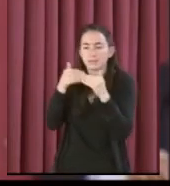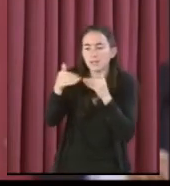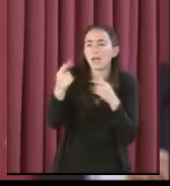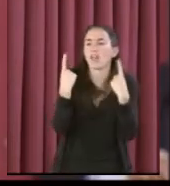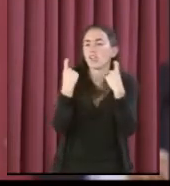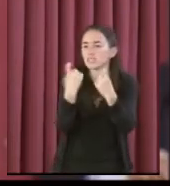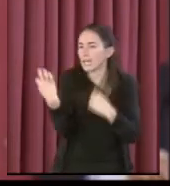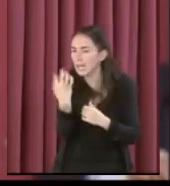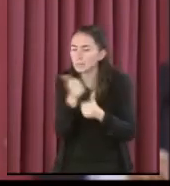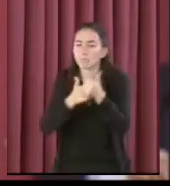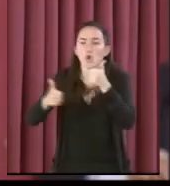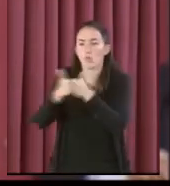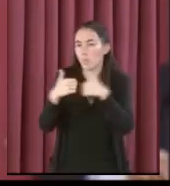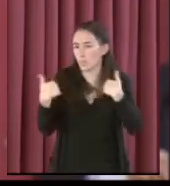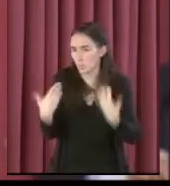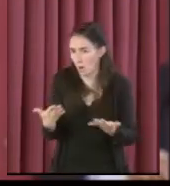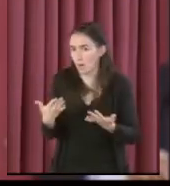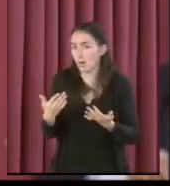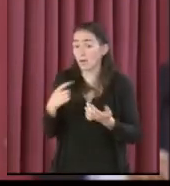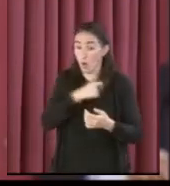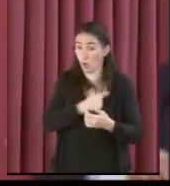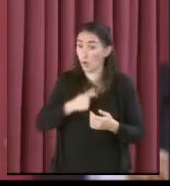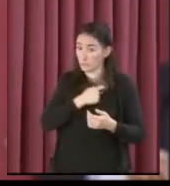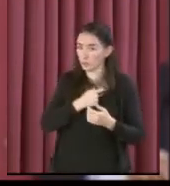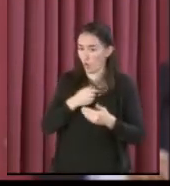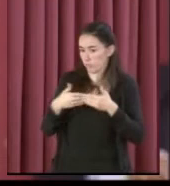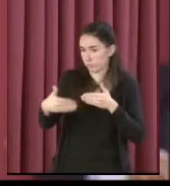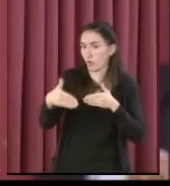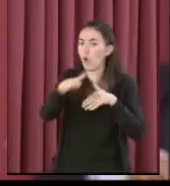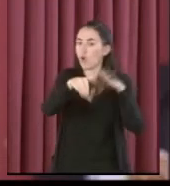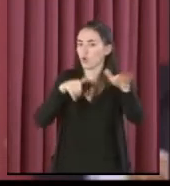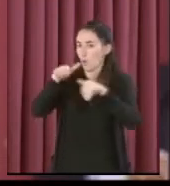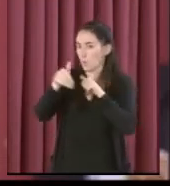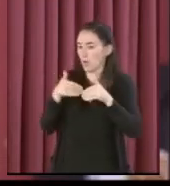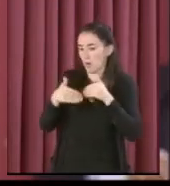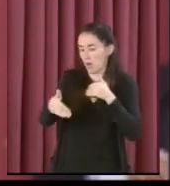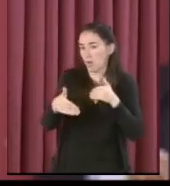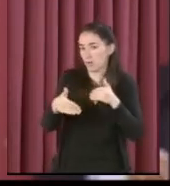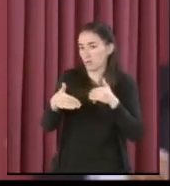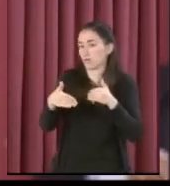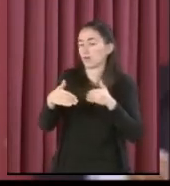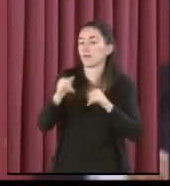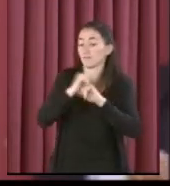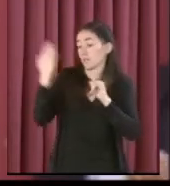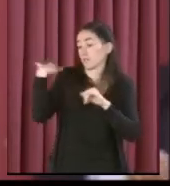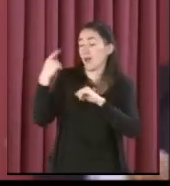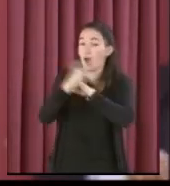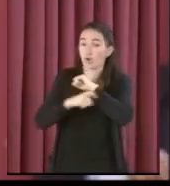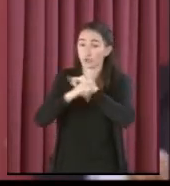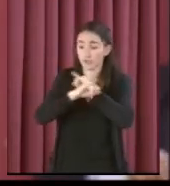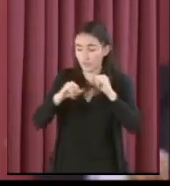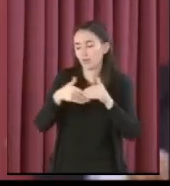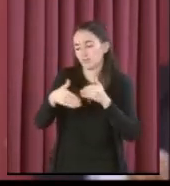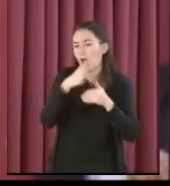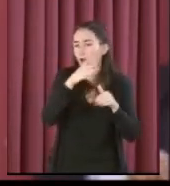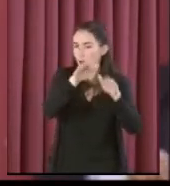las prioridades. Será convocada para retomar esa tarea en este mes de agosto tras ese periodo de reflexión que nos